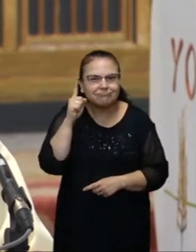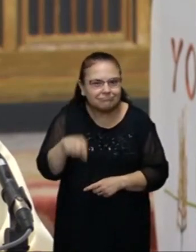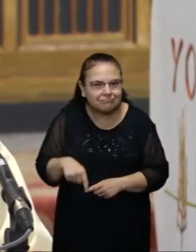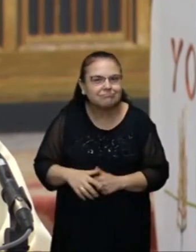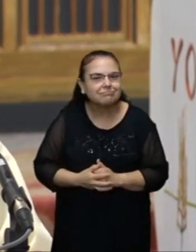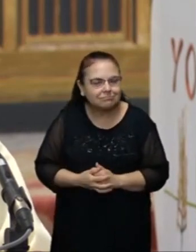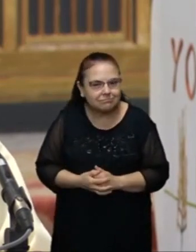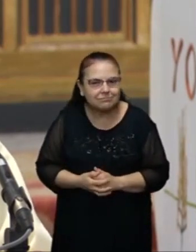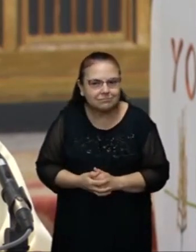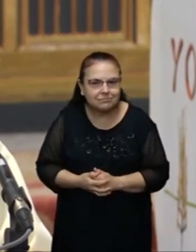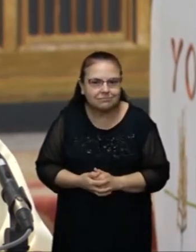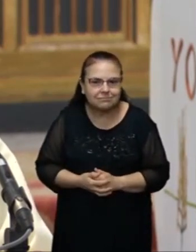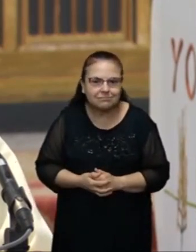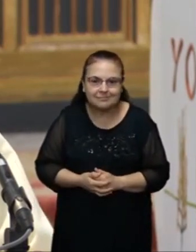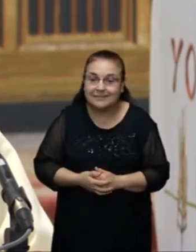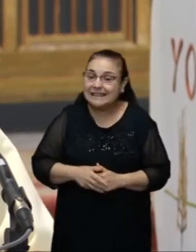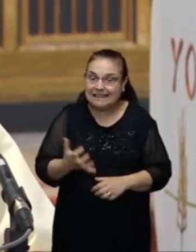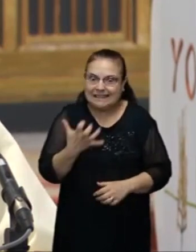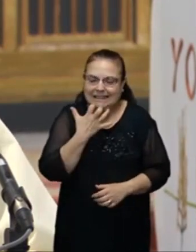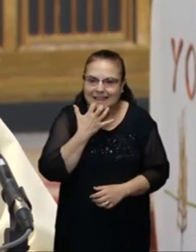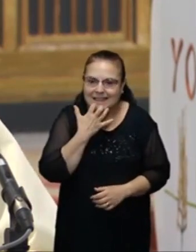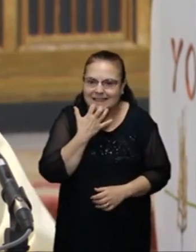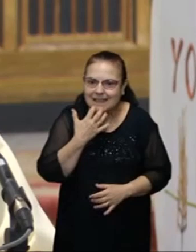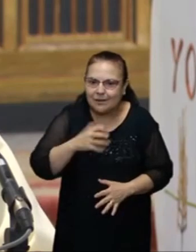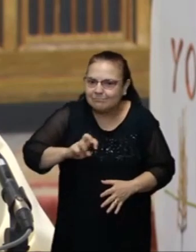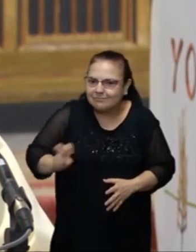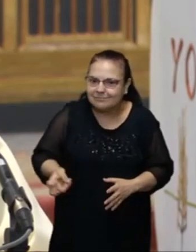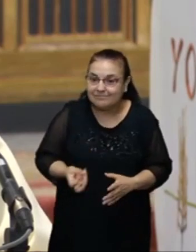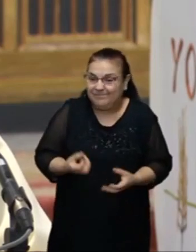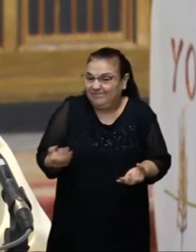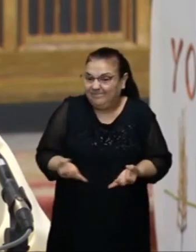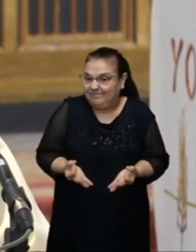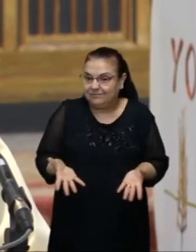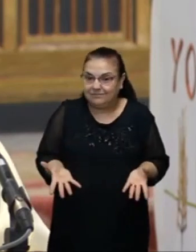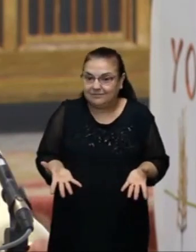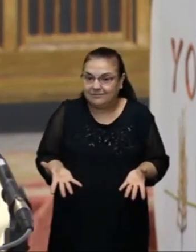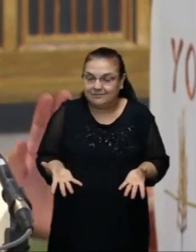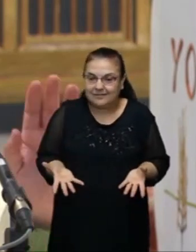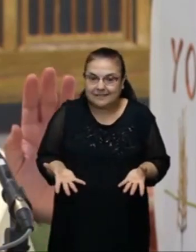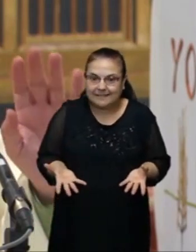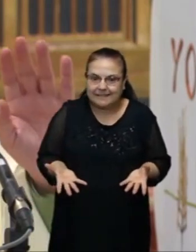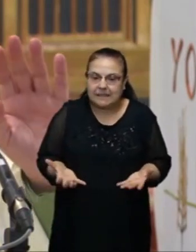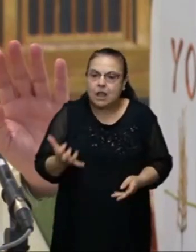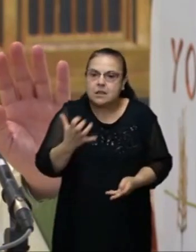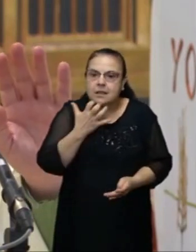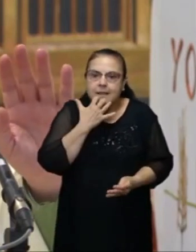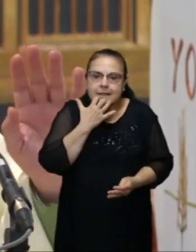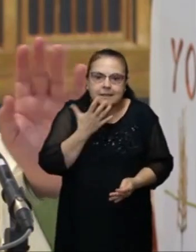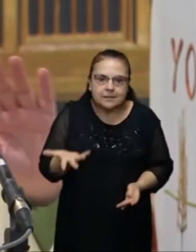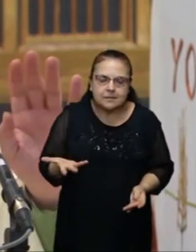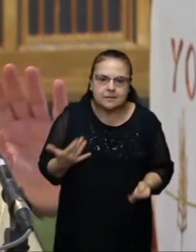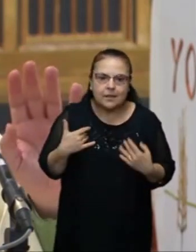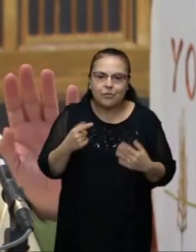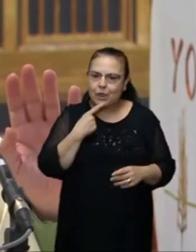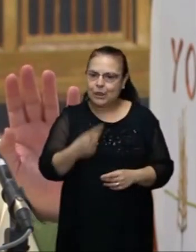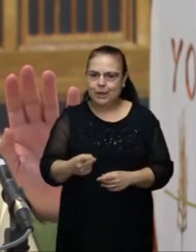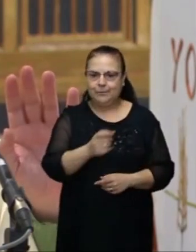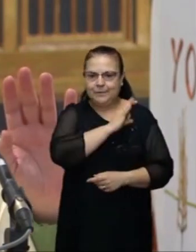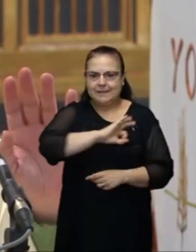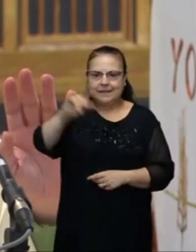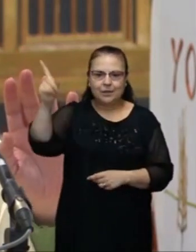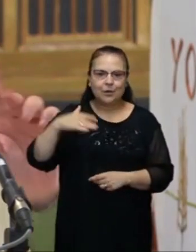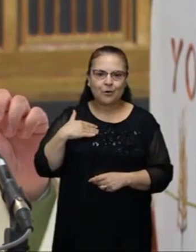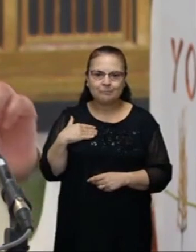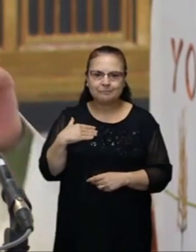Ah, claro. Si no, de lo demás, ¿qué? Ojo, si todo lo bueno que hagas, ya dice el Señor, no